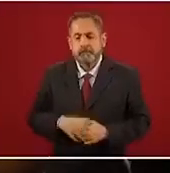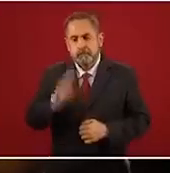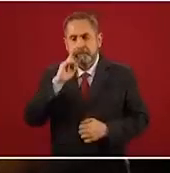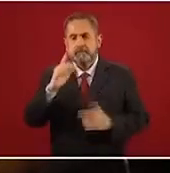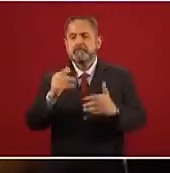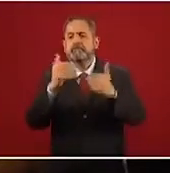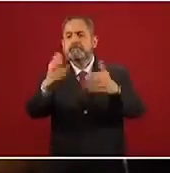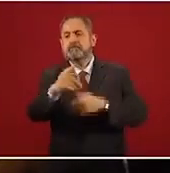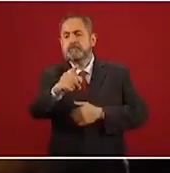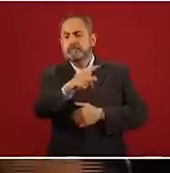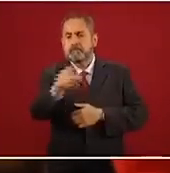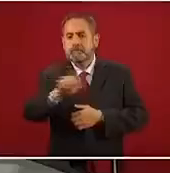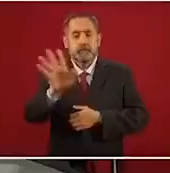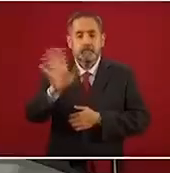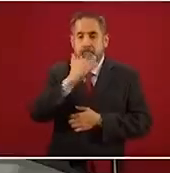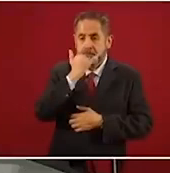atrás.